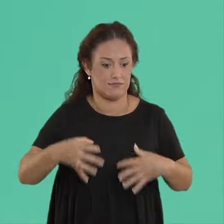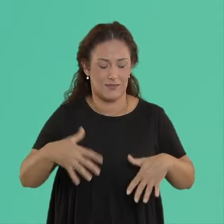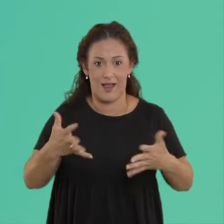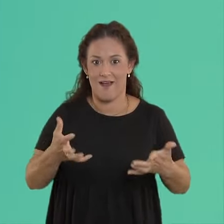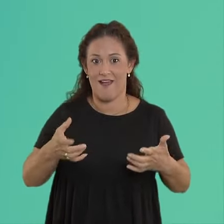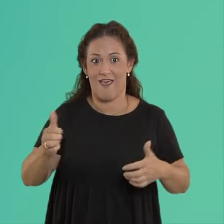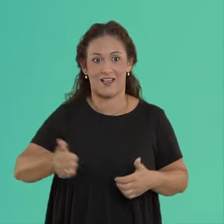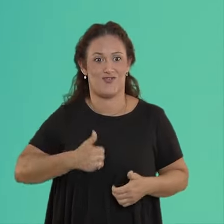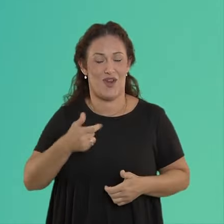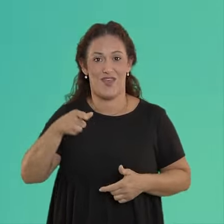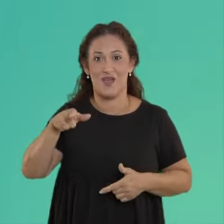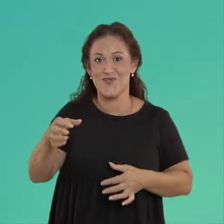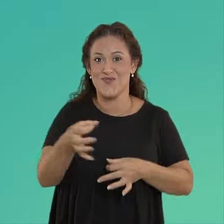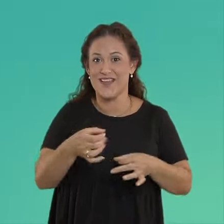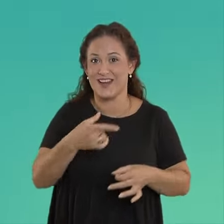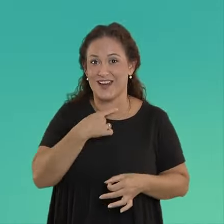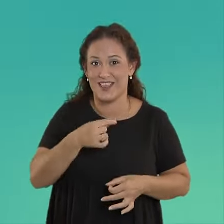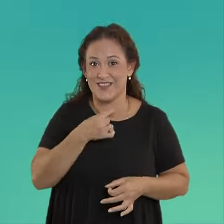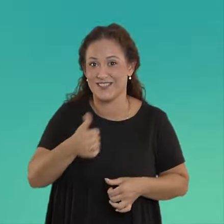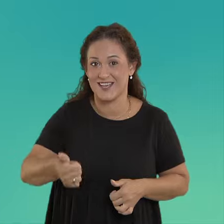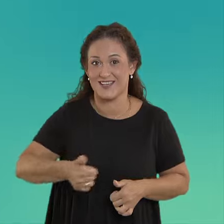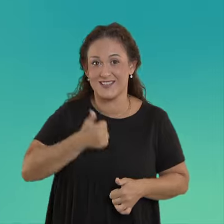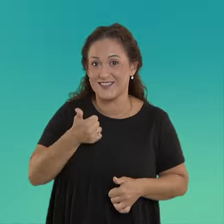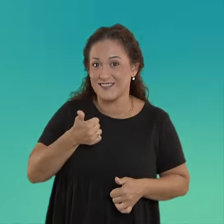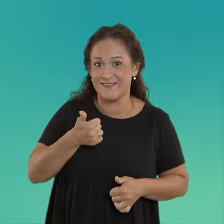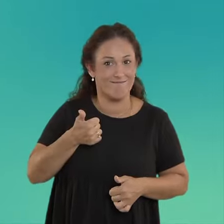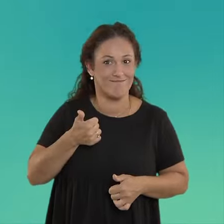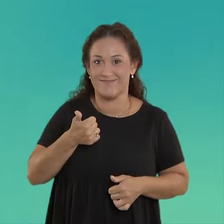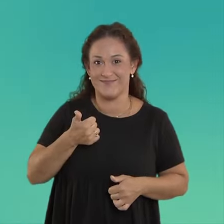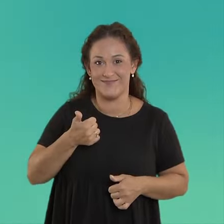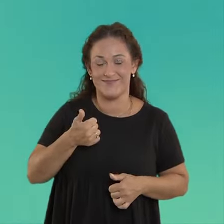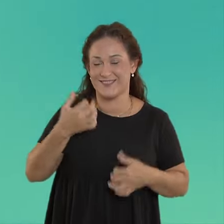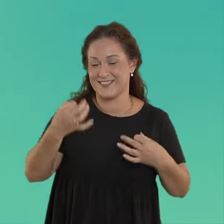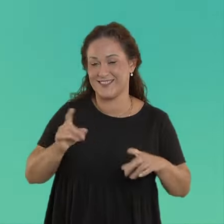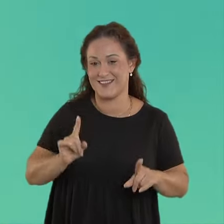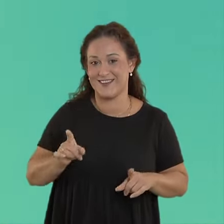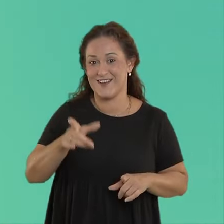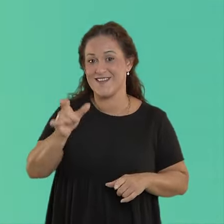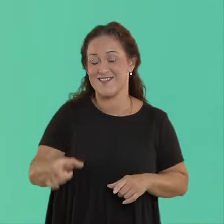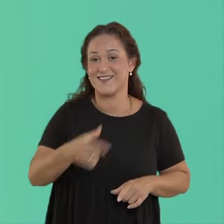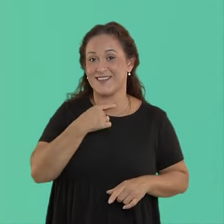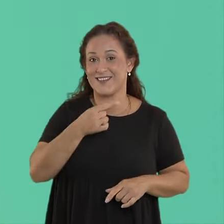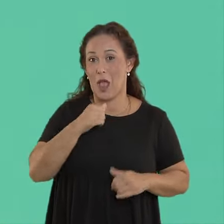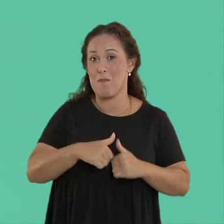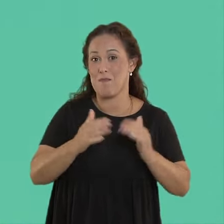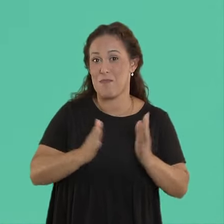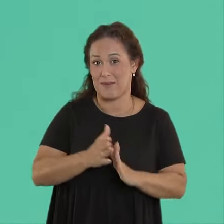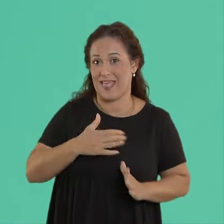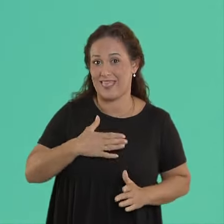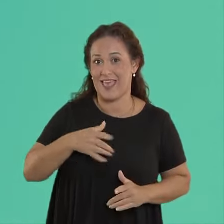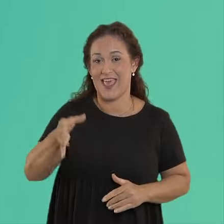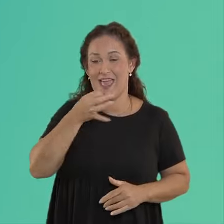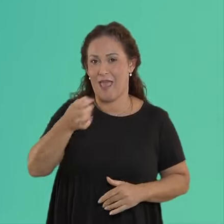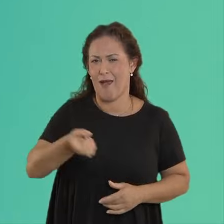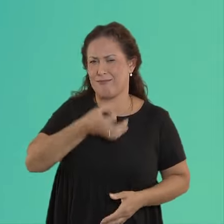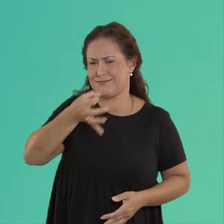ser casualidad que vayas a actuar nada más y nada menos que en una isla llamada La Graciosa. La cómica palmera nos va a sacar